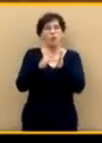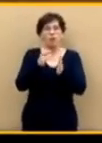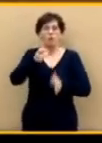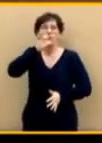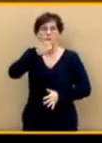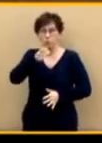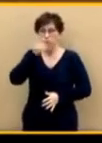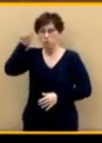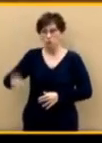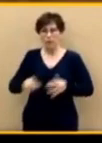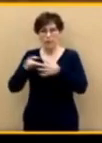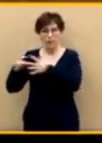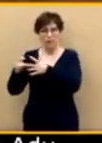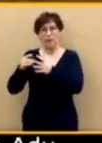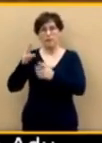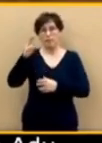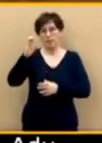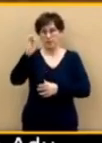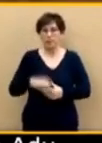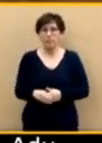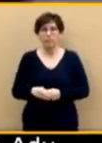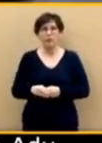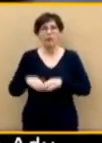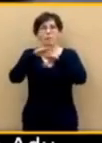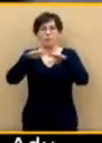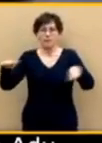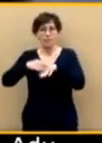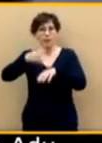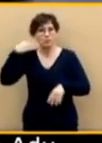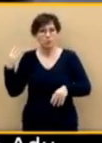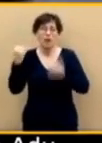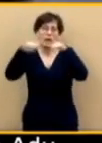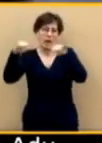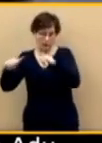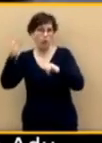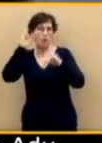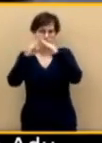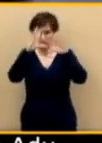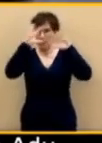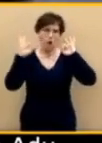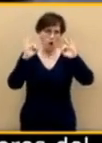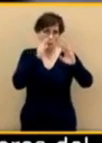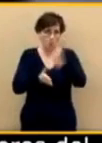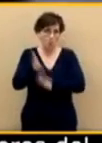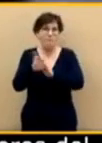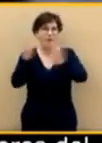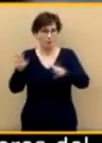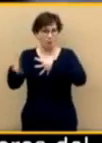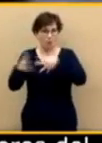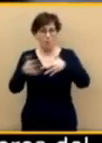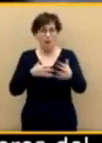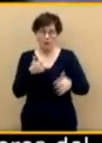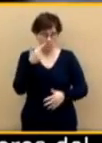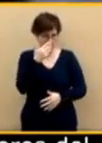PSE, mesa de sesiones a Torra y actos feministas varios. Claro, llegaba el 8M y ahí nos iba la vida. Mire, señora Calvo, no